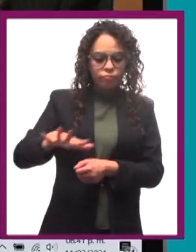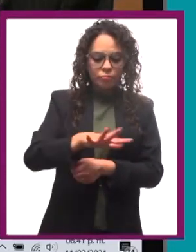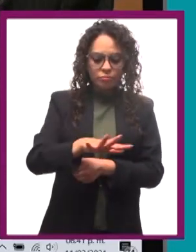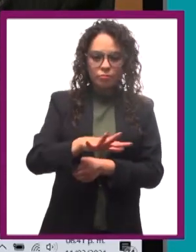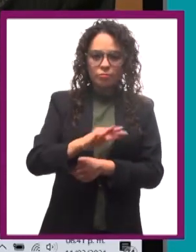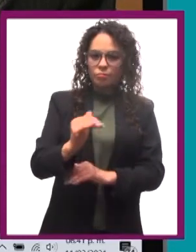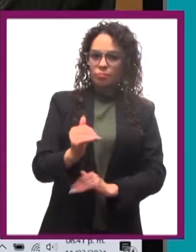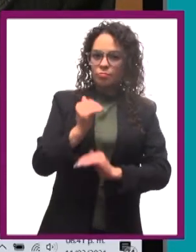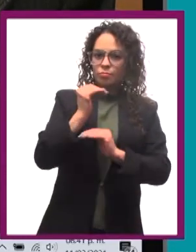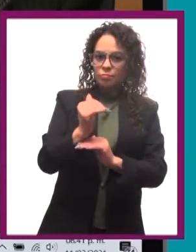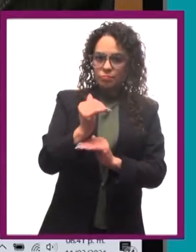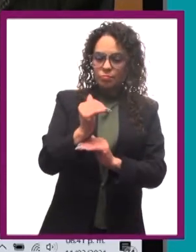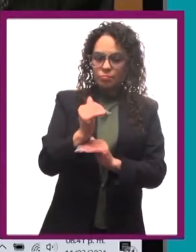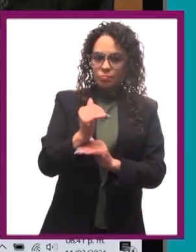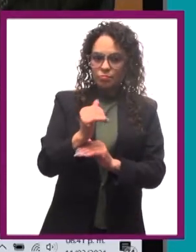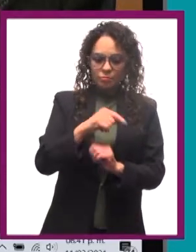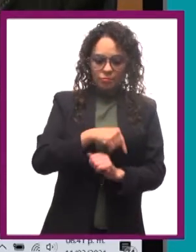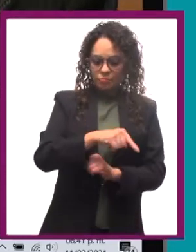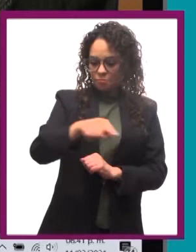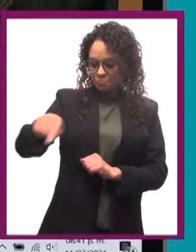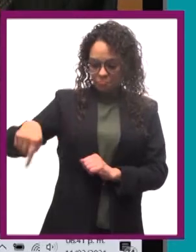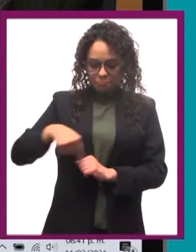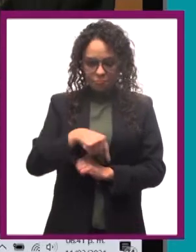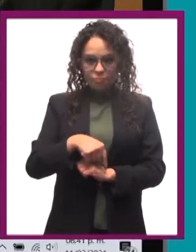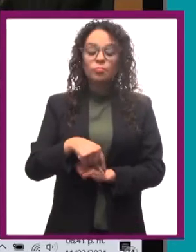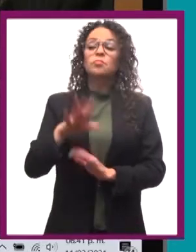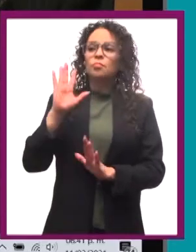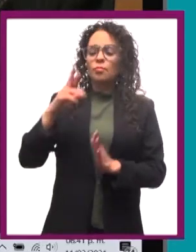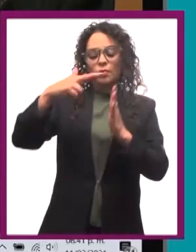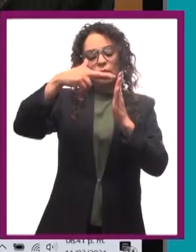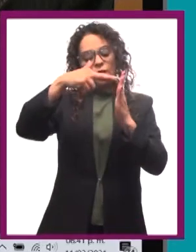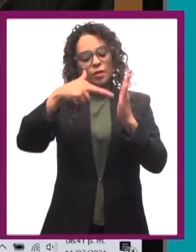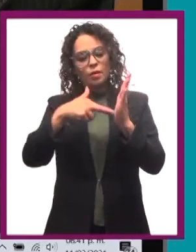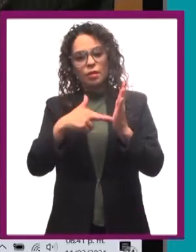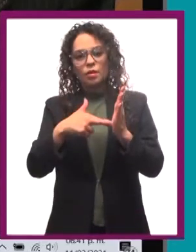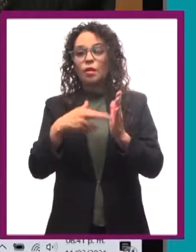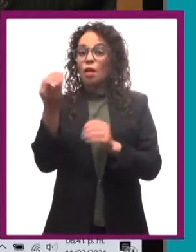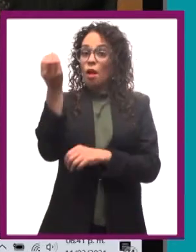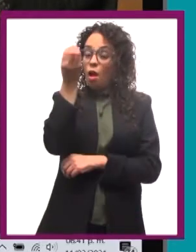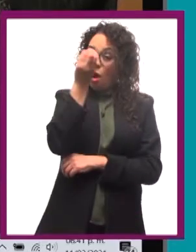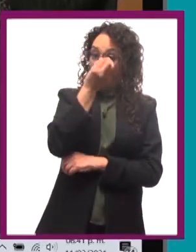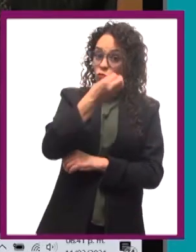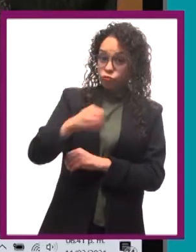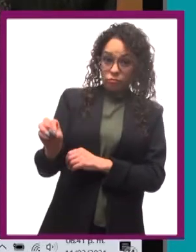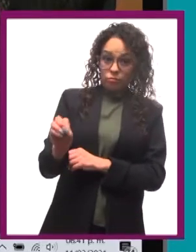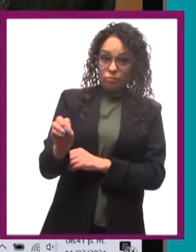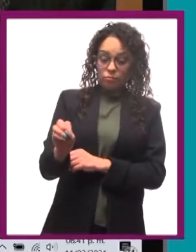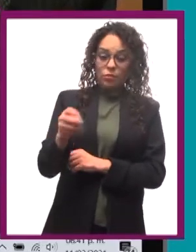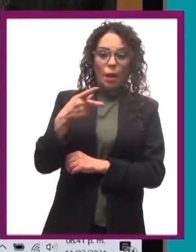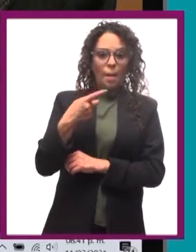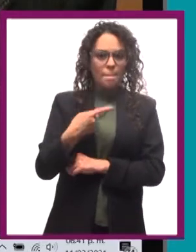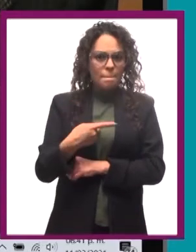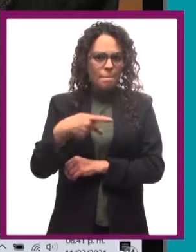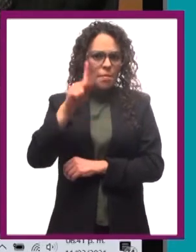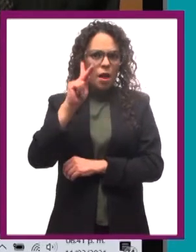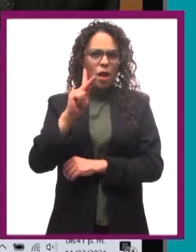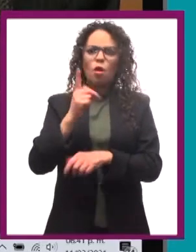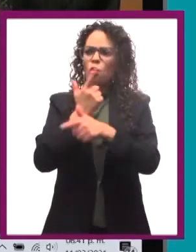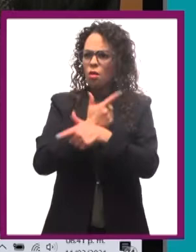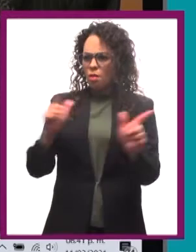y espaciales determinados, según reglas absolutamente obligatorias,